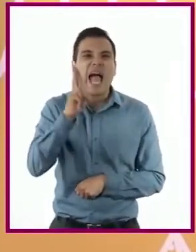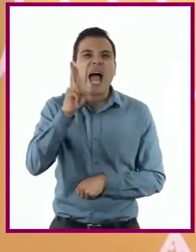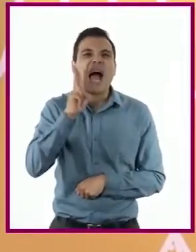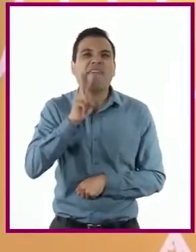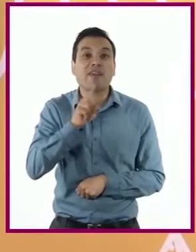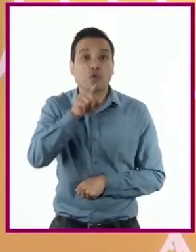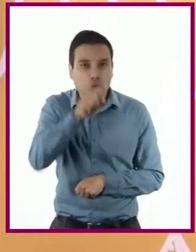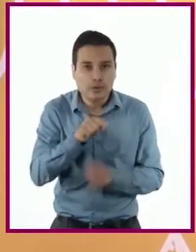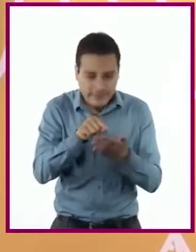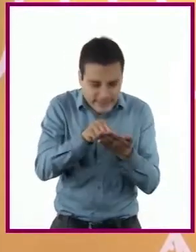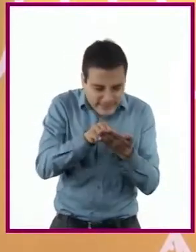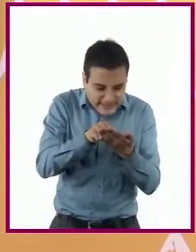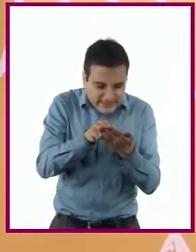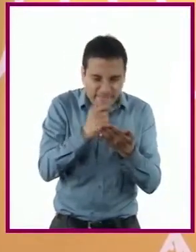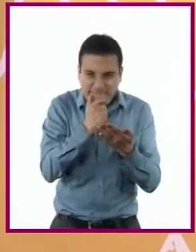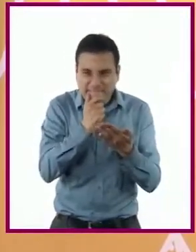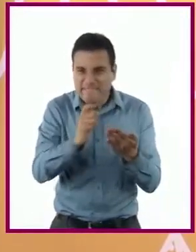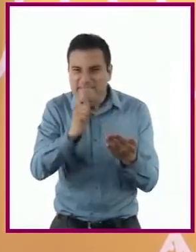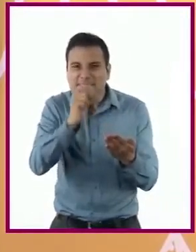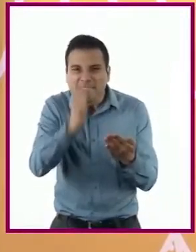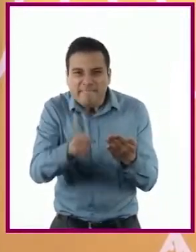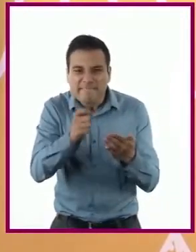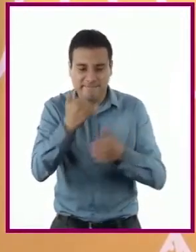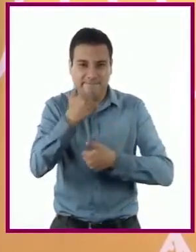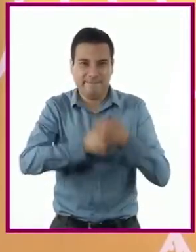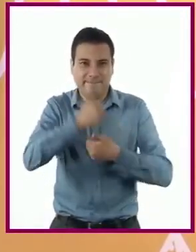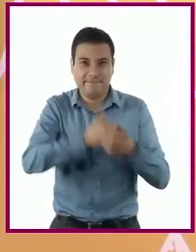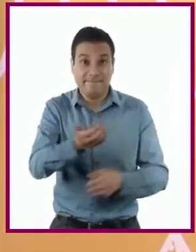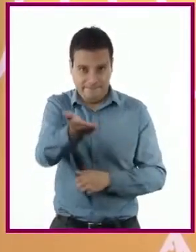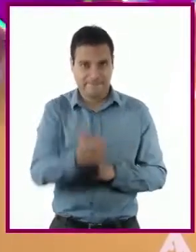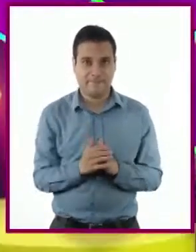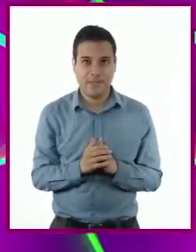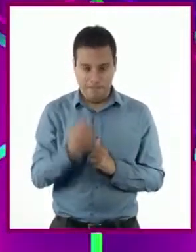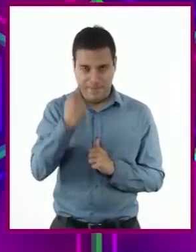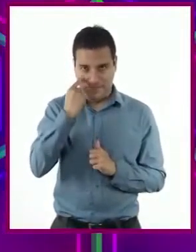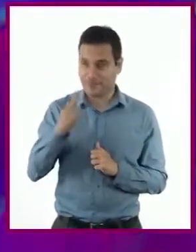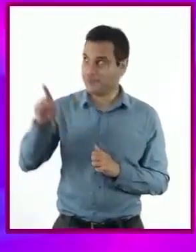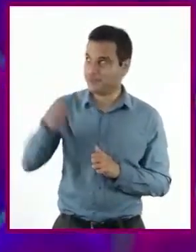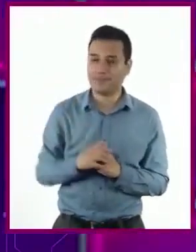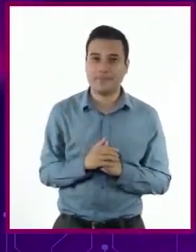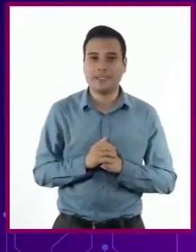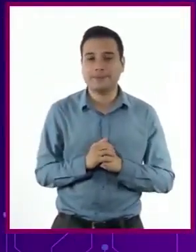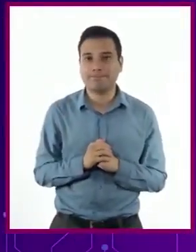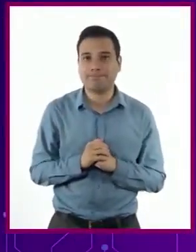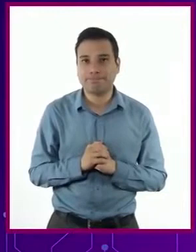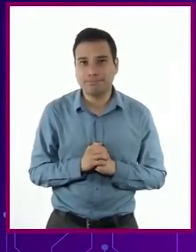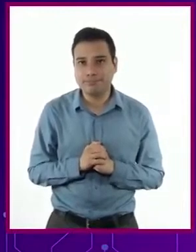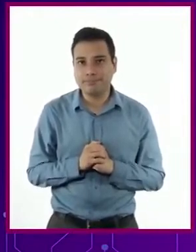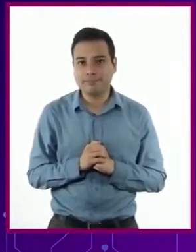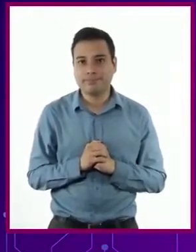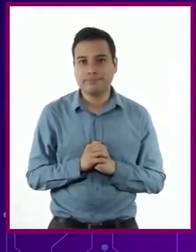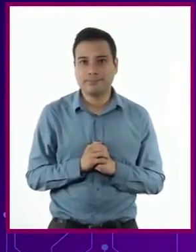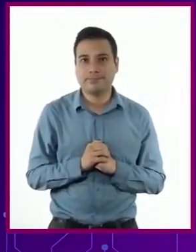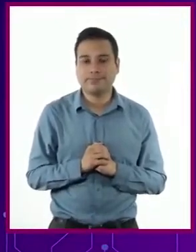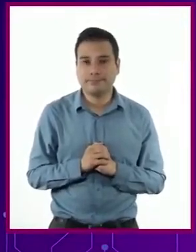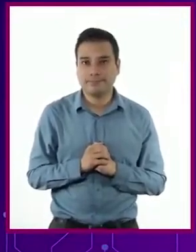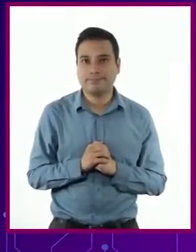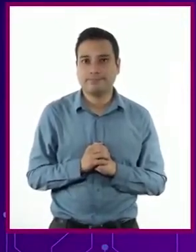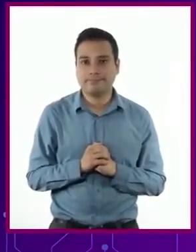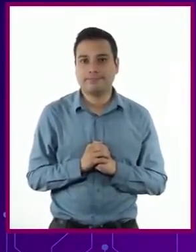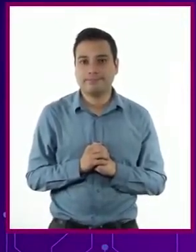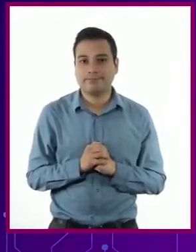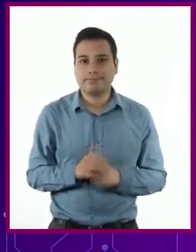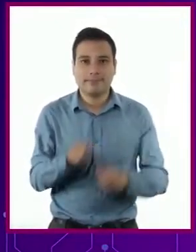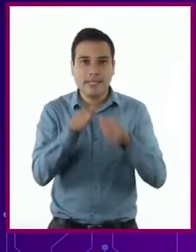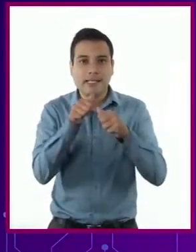en el abecedario debajo del mensaje cifrado para resolverlo. Veamos. Adelante. Bien, ubiquen la